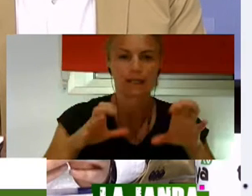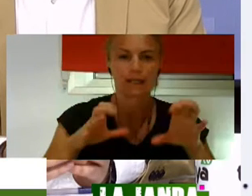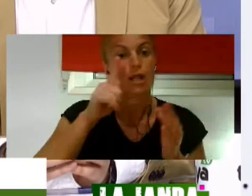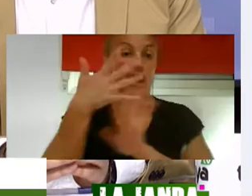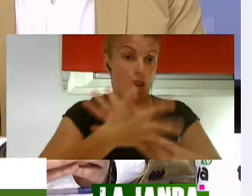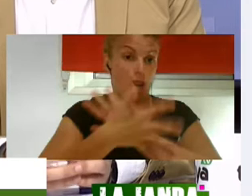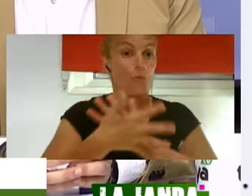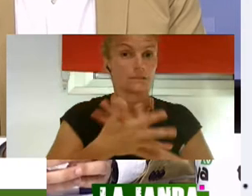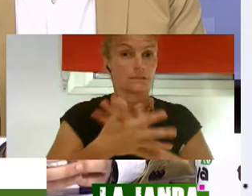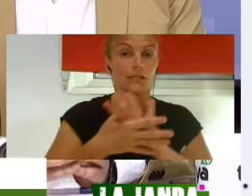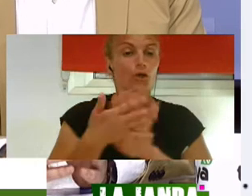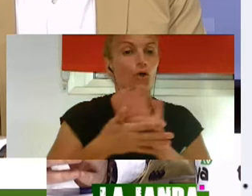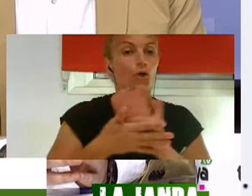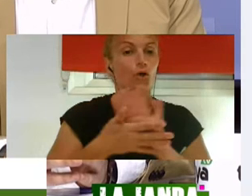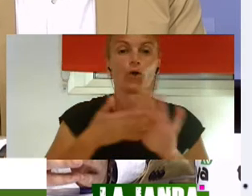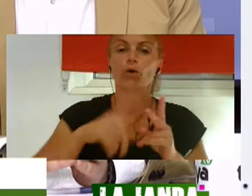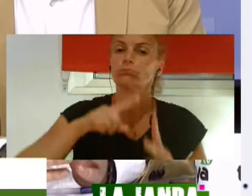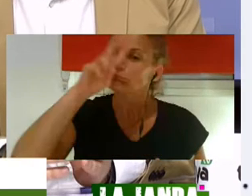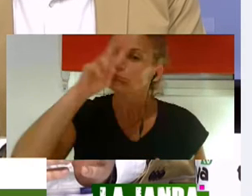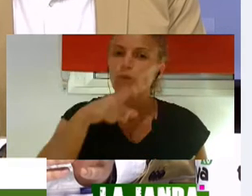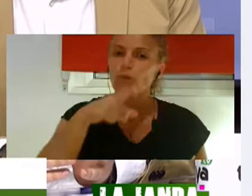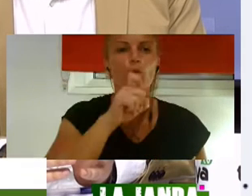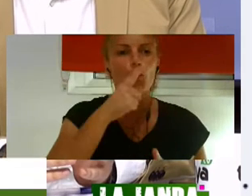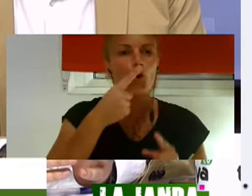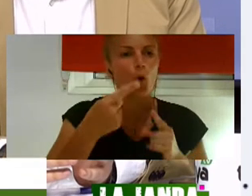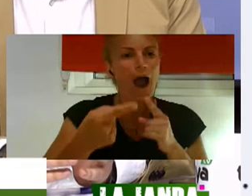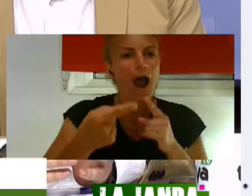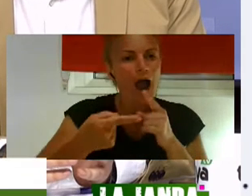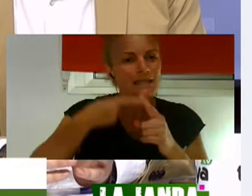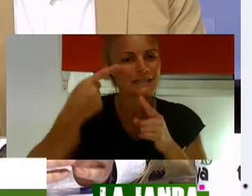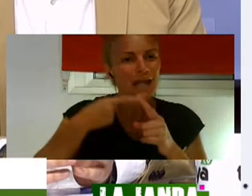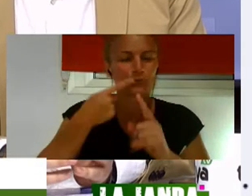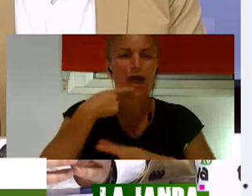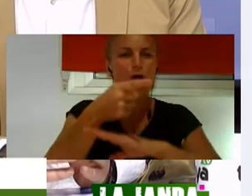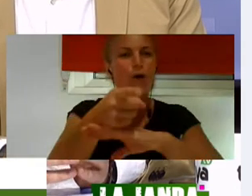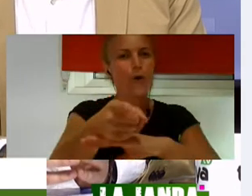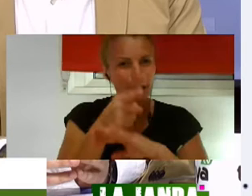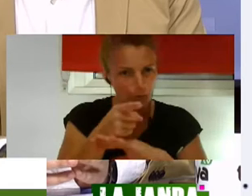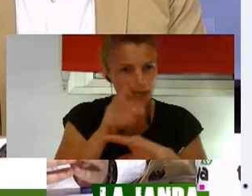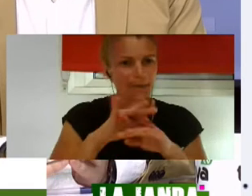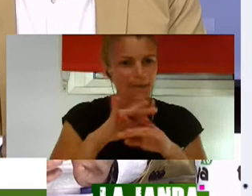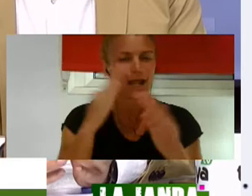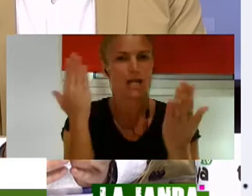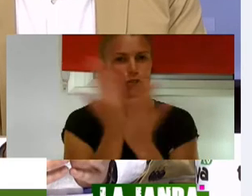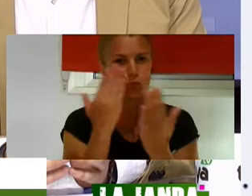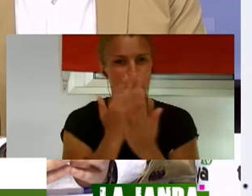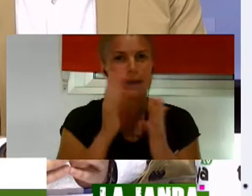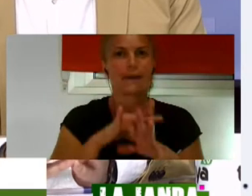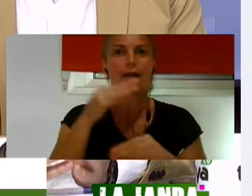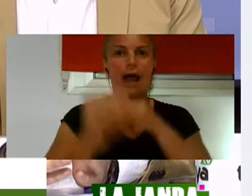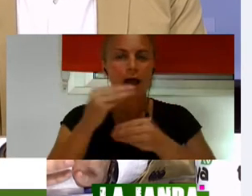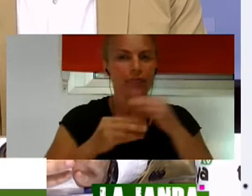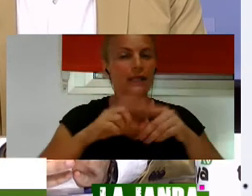signos y que sea una asignatura obligatoria, ¿no?, en las escuelas, para de esa manera asegurar